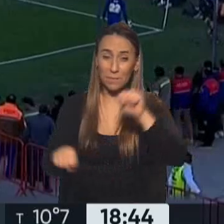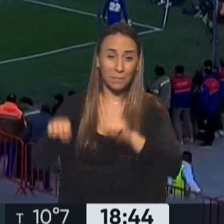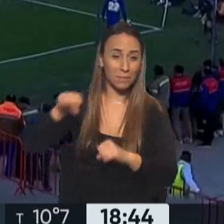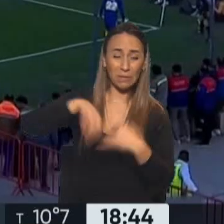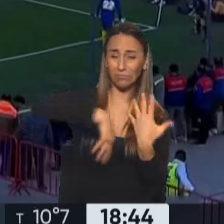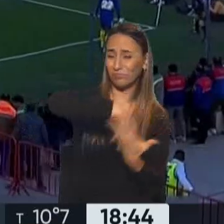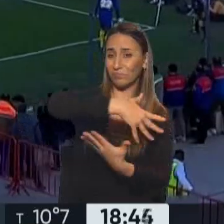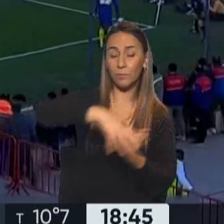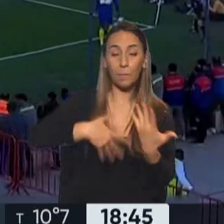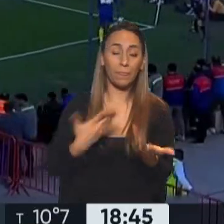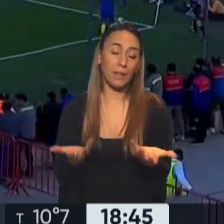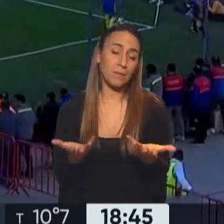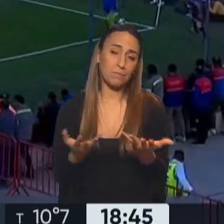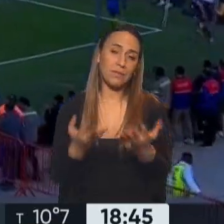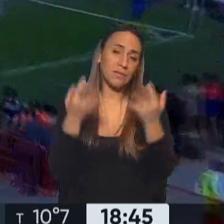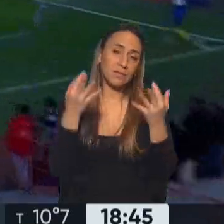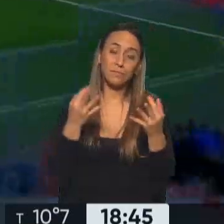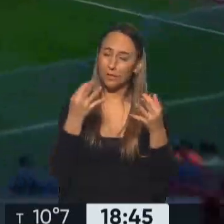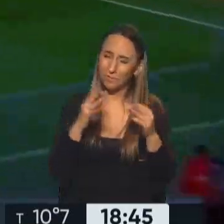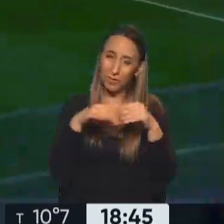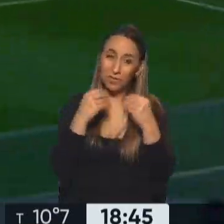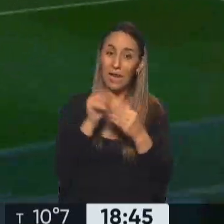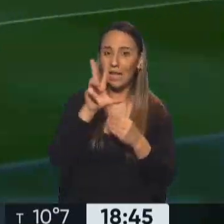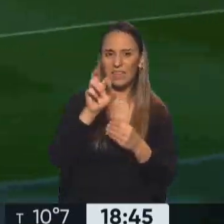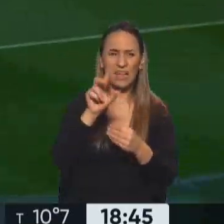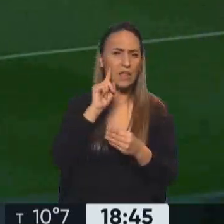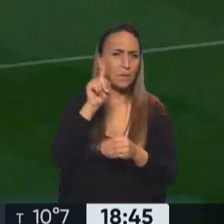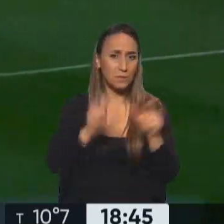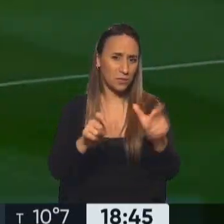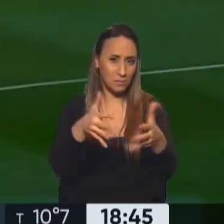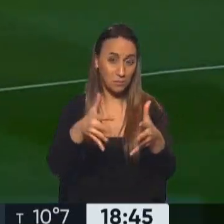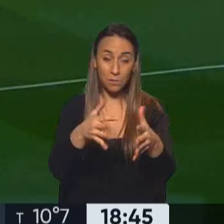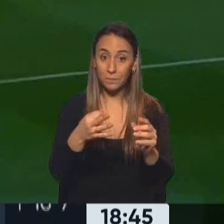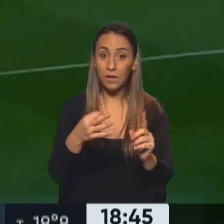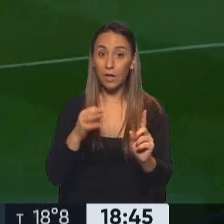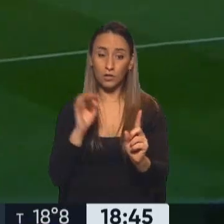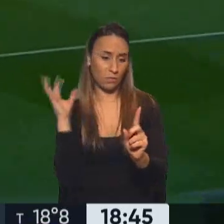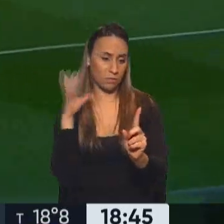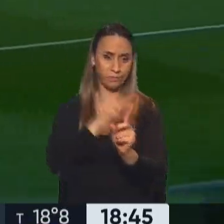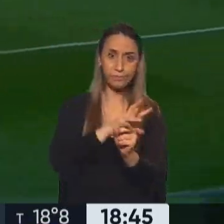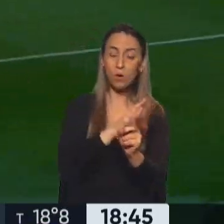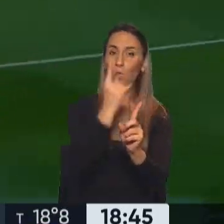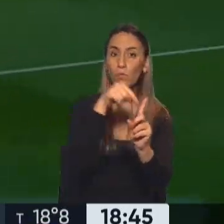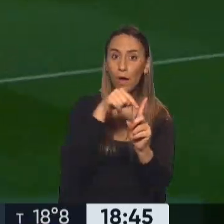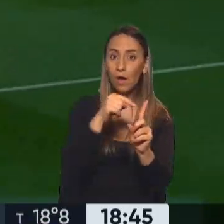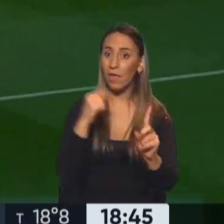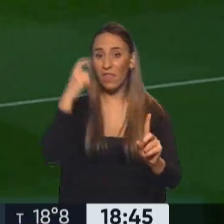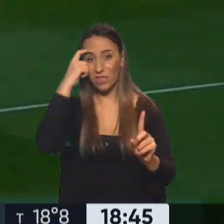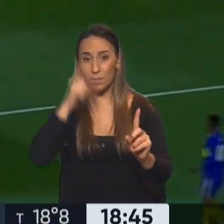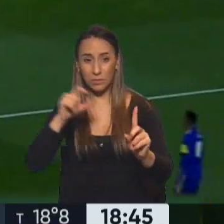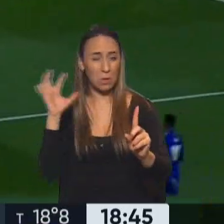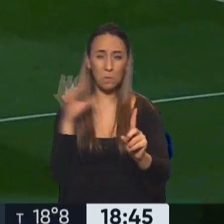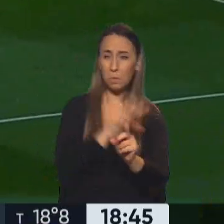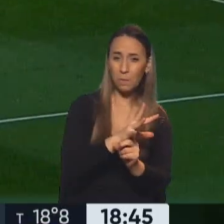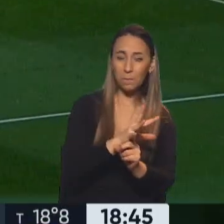Por una bandera. Bueno, algunas diferencias. Había 30.000 personas. Uno. A uno le pegaban entre 10, pero bueno. 30.000, una